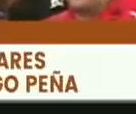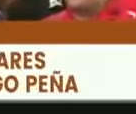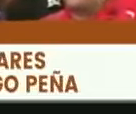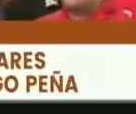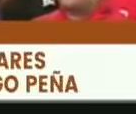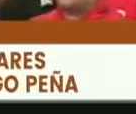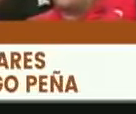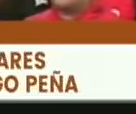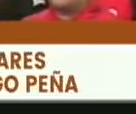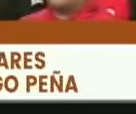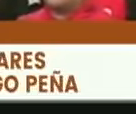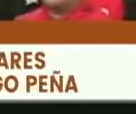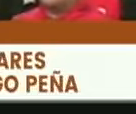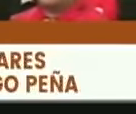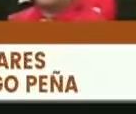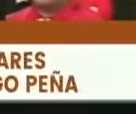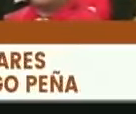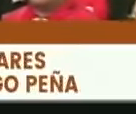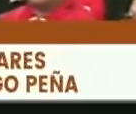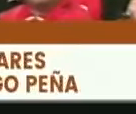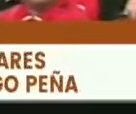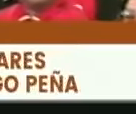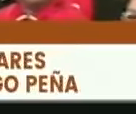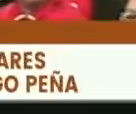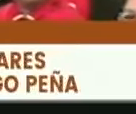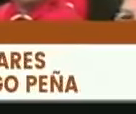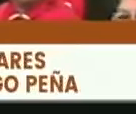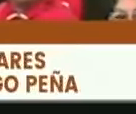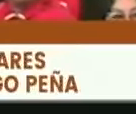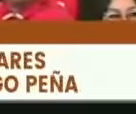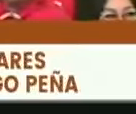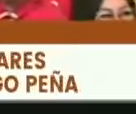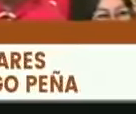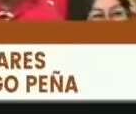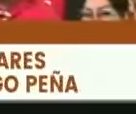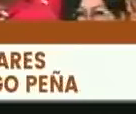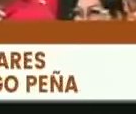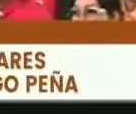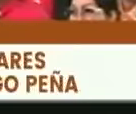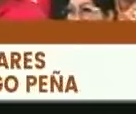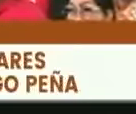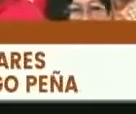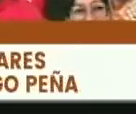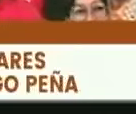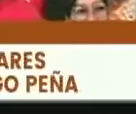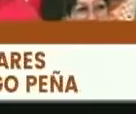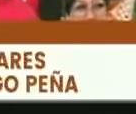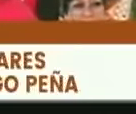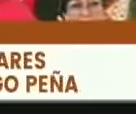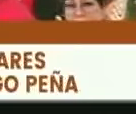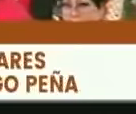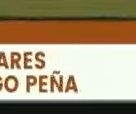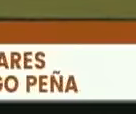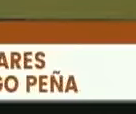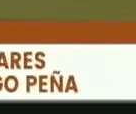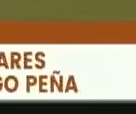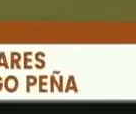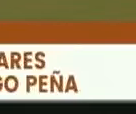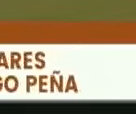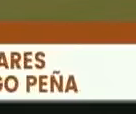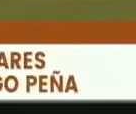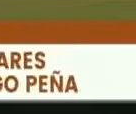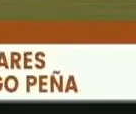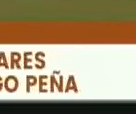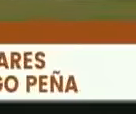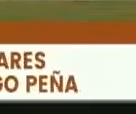Ah, mira, ya está el alcalde de Miranda, Concio, Concepción Rivera. Saludos, Concio.